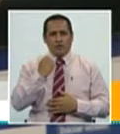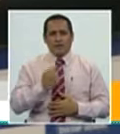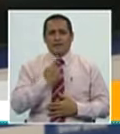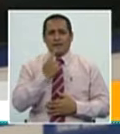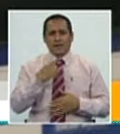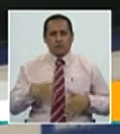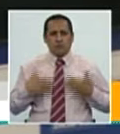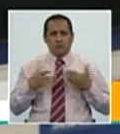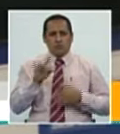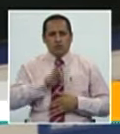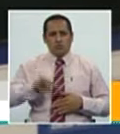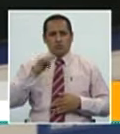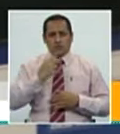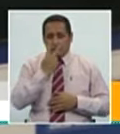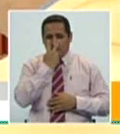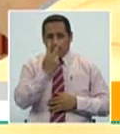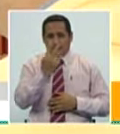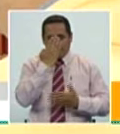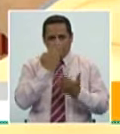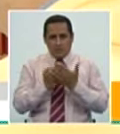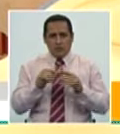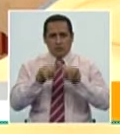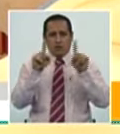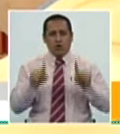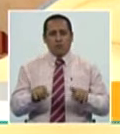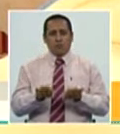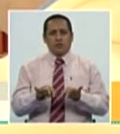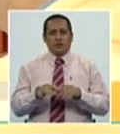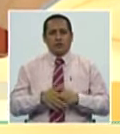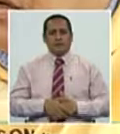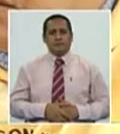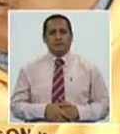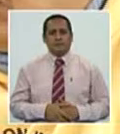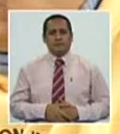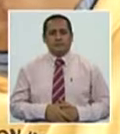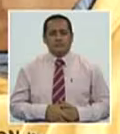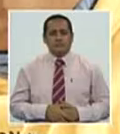severa, que solo pueden utilizar la vista frente a una computadora.